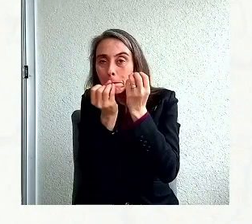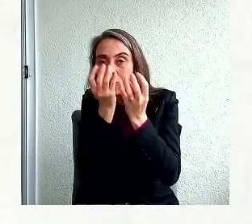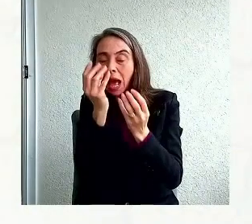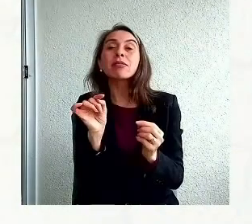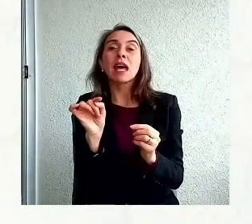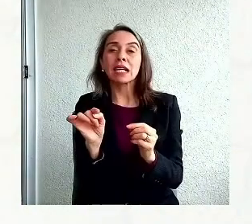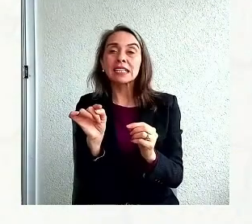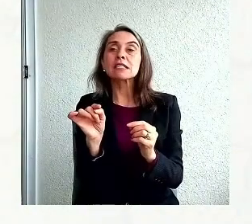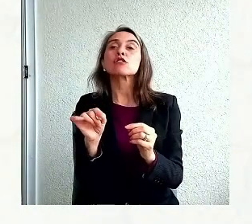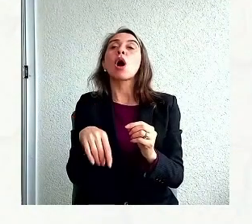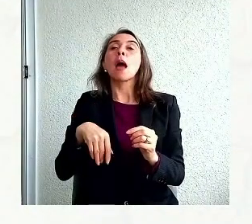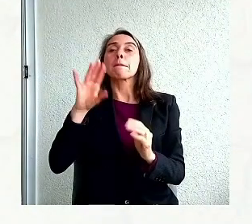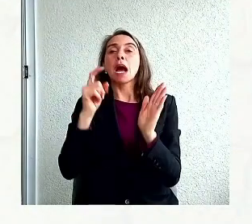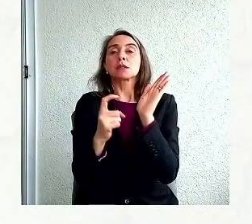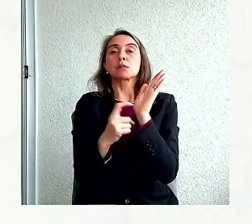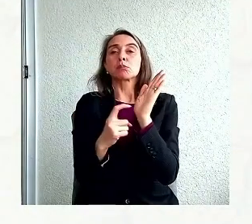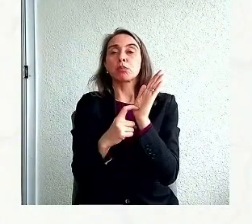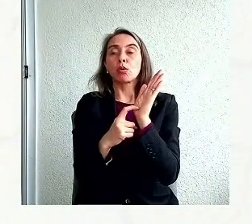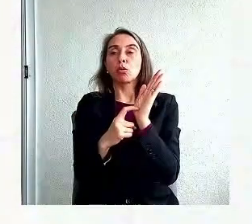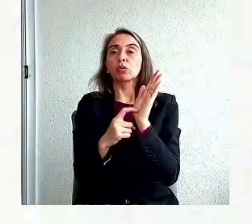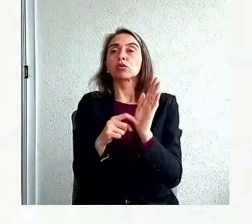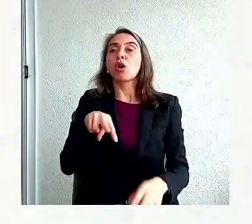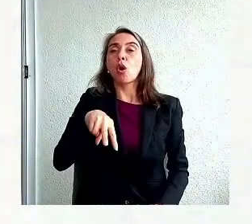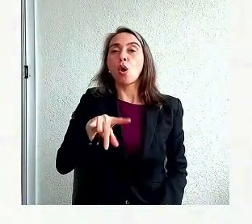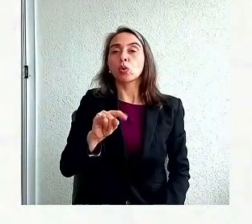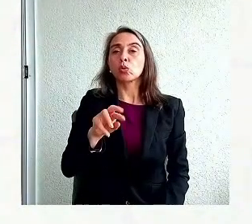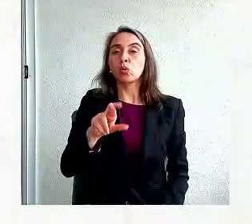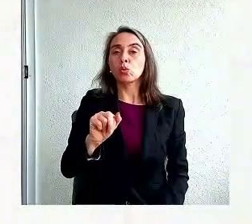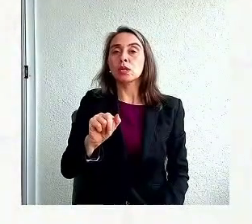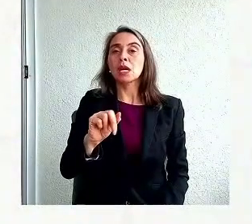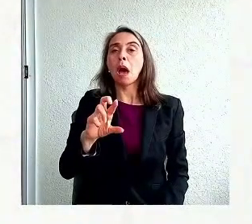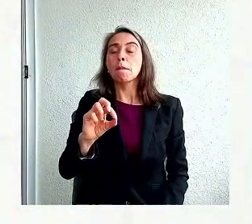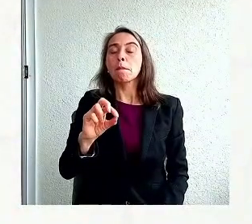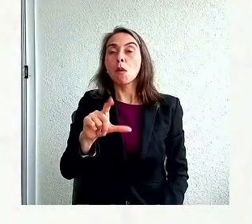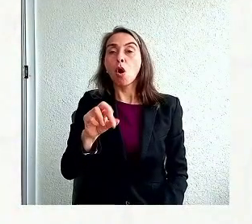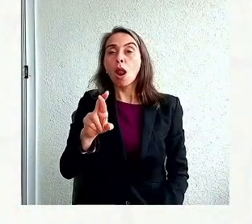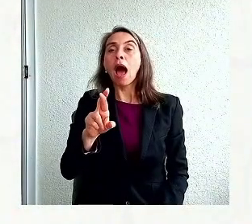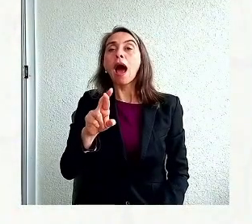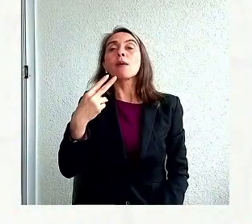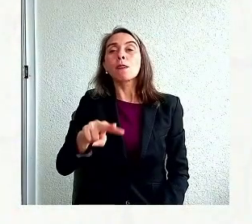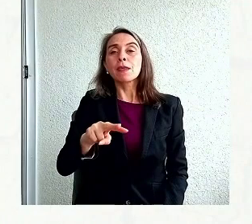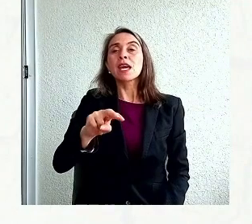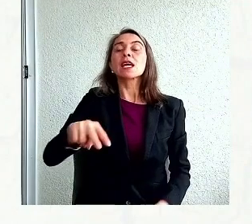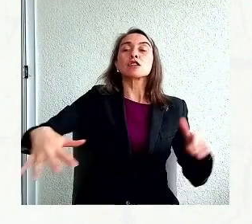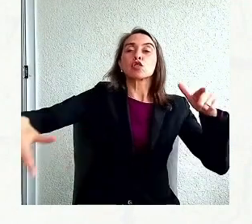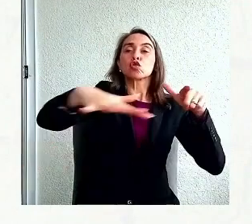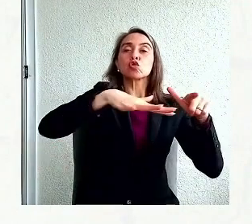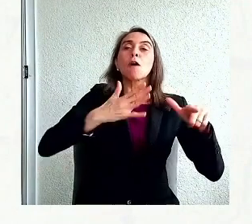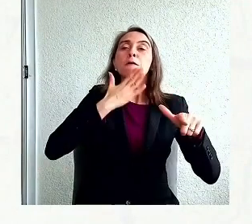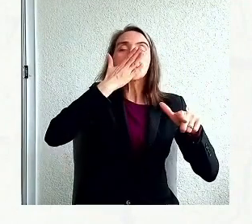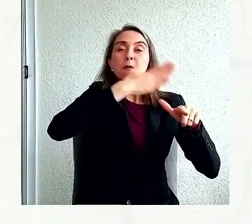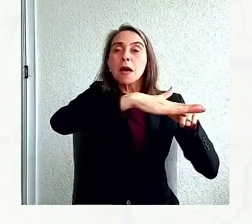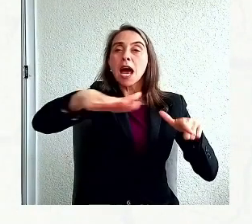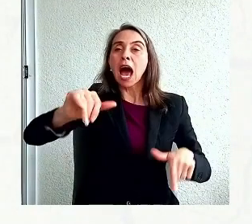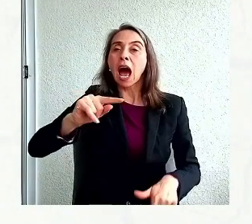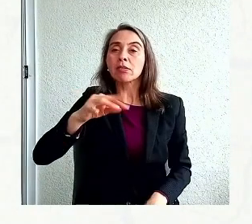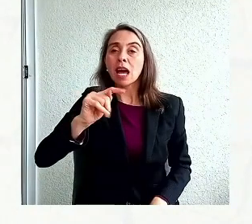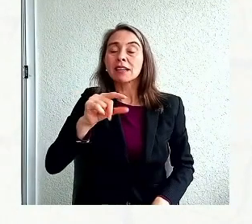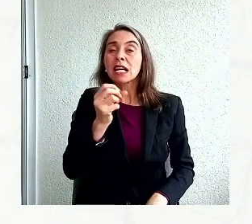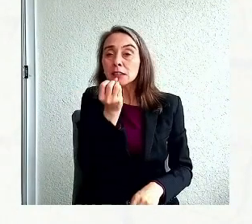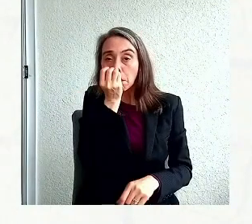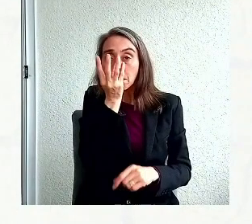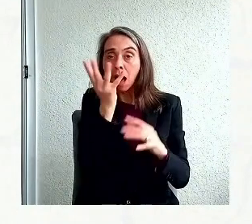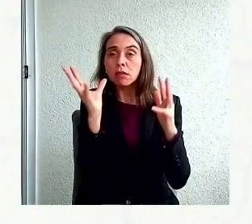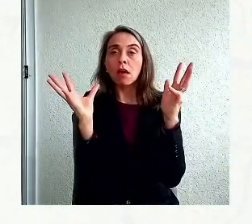la Antártica, y estas especies también están siendo afectadas por el calentamiento. También tenemos dos plantas en la